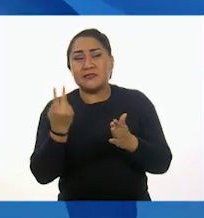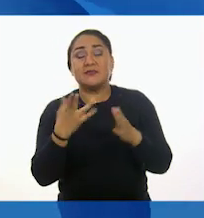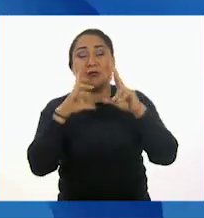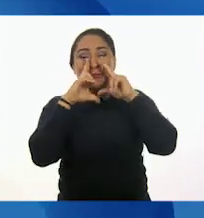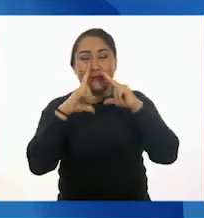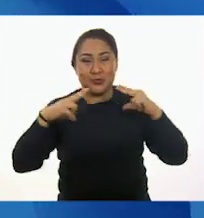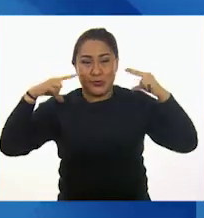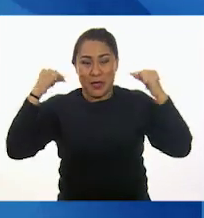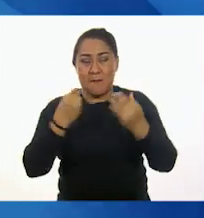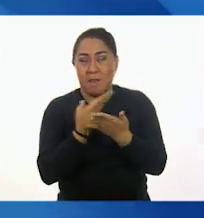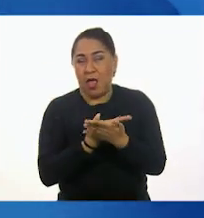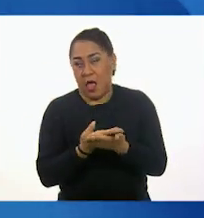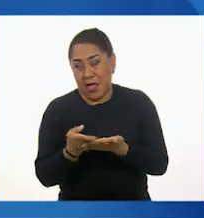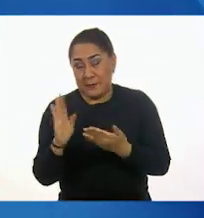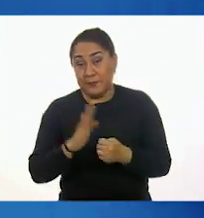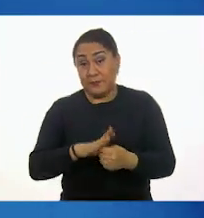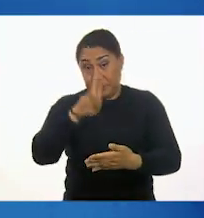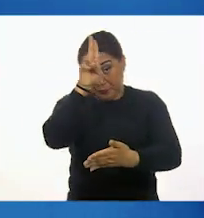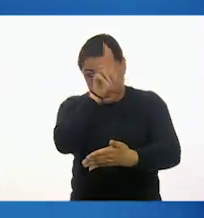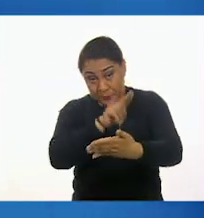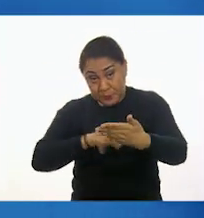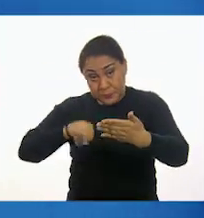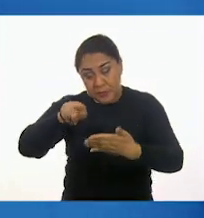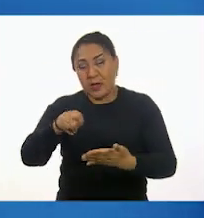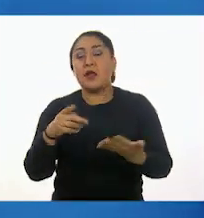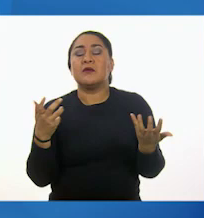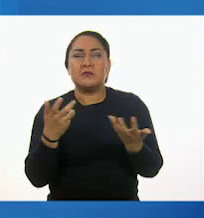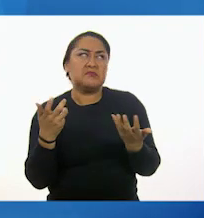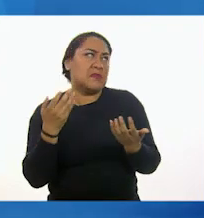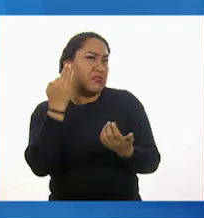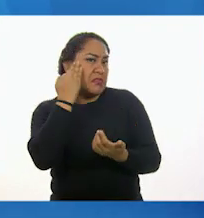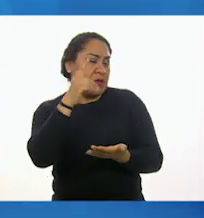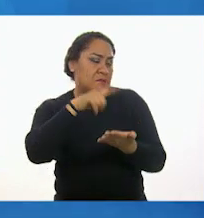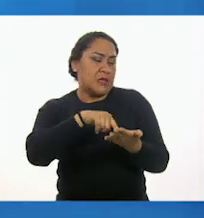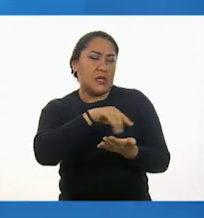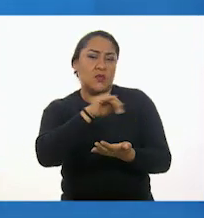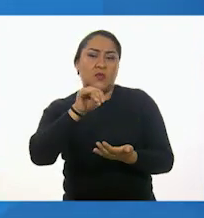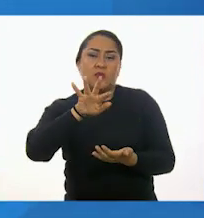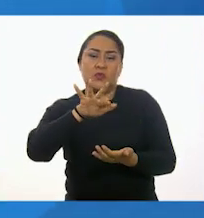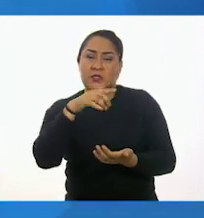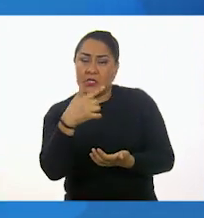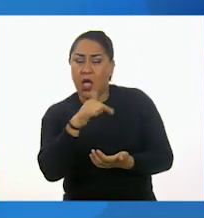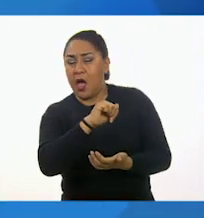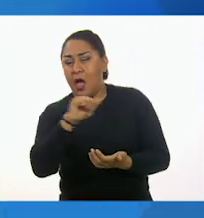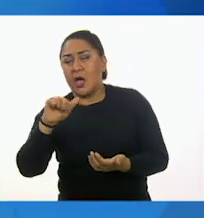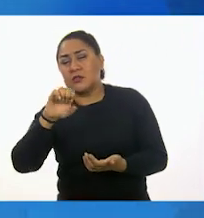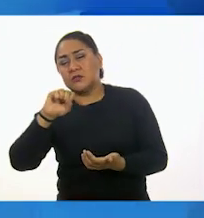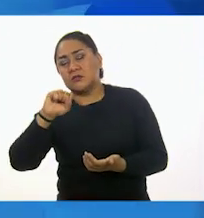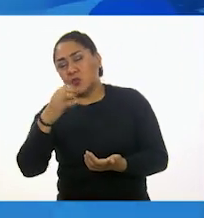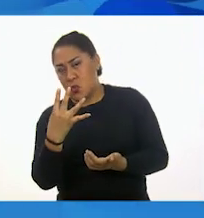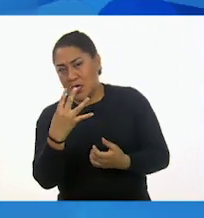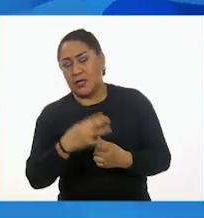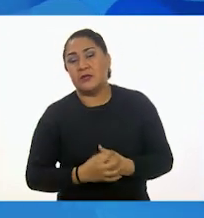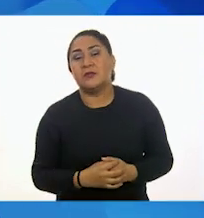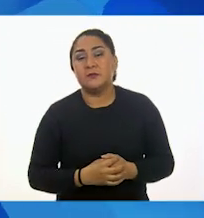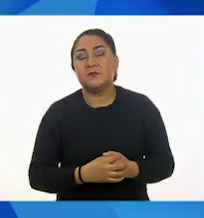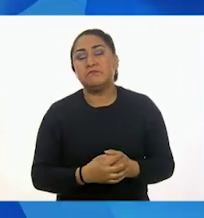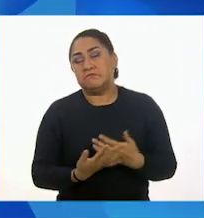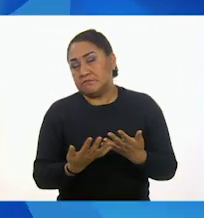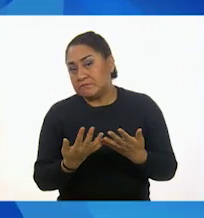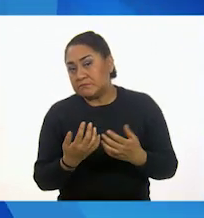blanco. Esta pintura fue hecha entre 1957 y 64, es